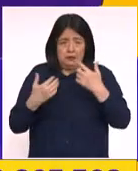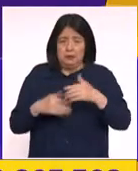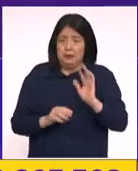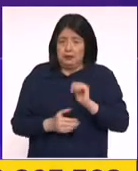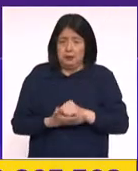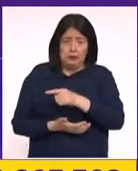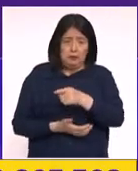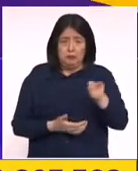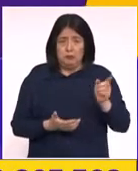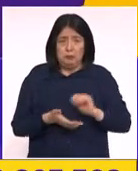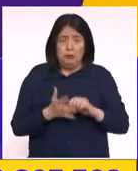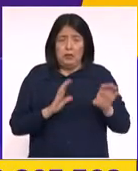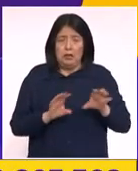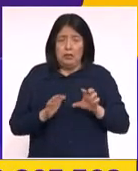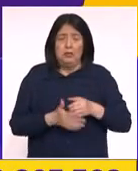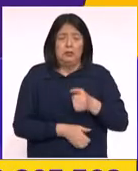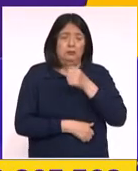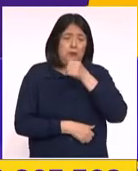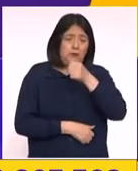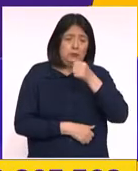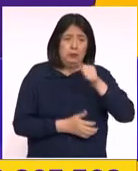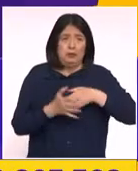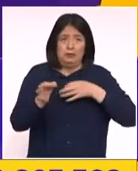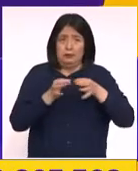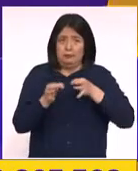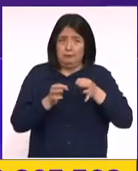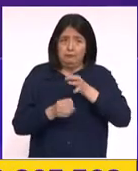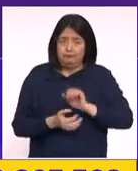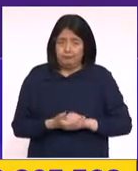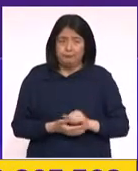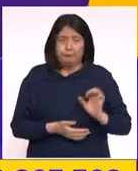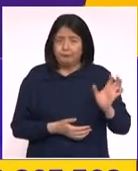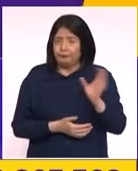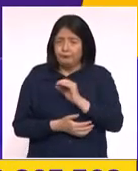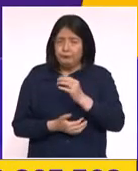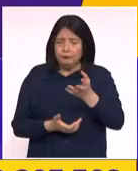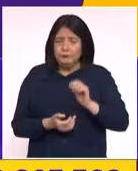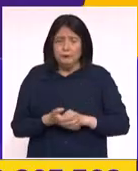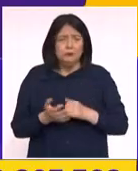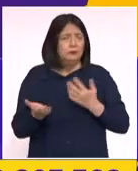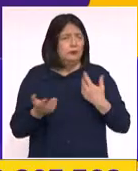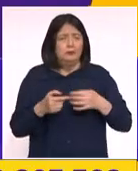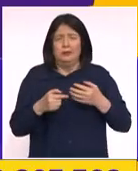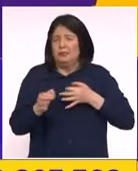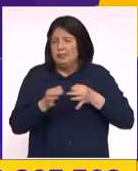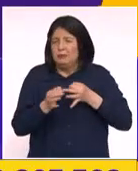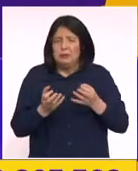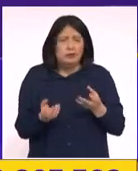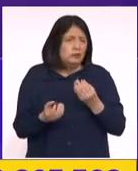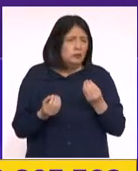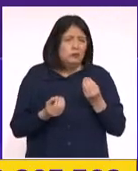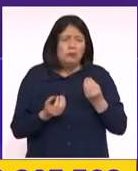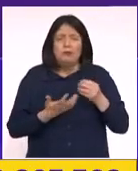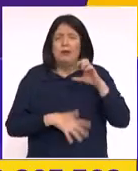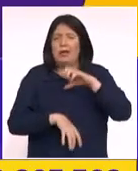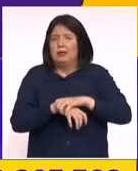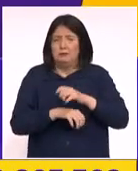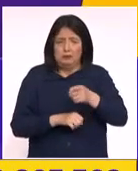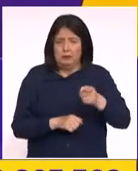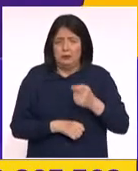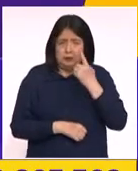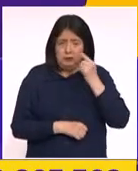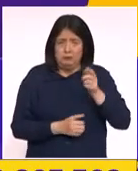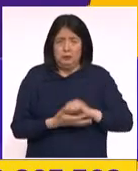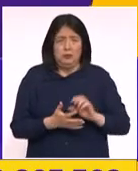ustedes, haremos una conferencia de prensa detallándoles todos los detalles sobre su captura